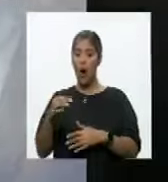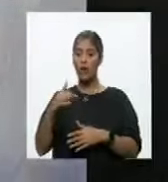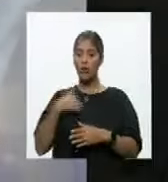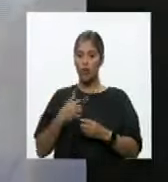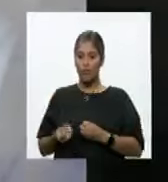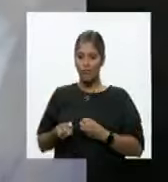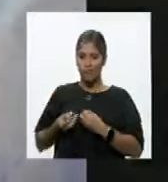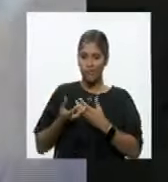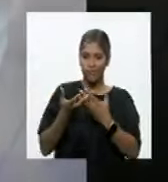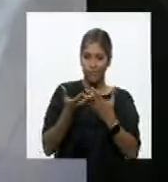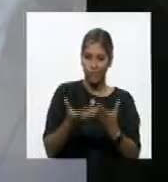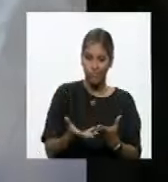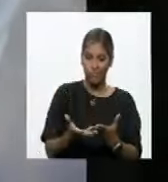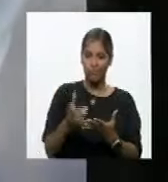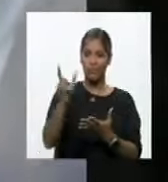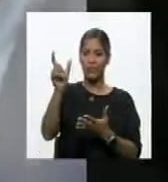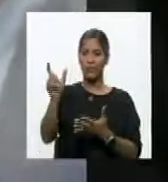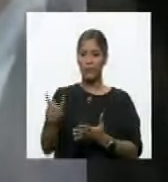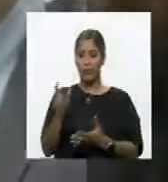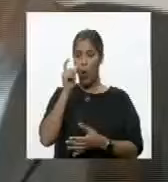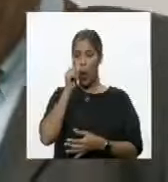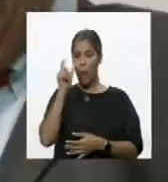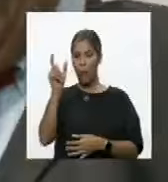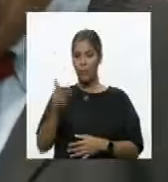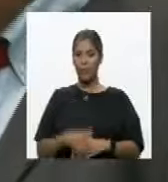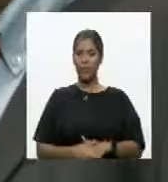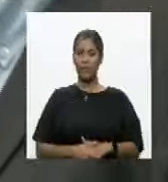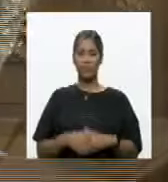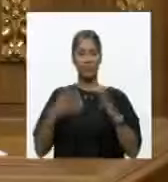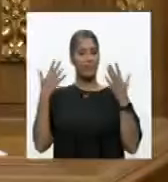de Fernando Soto Rojas.